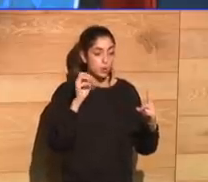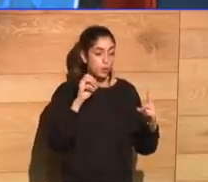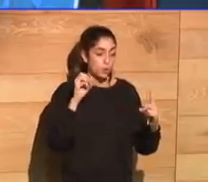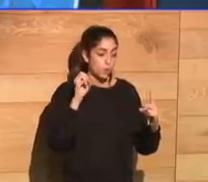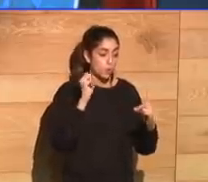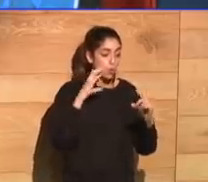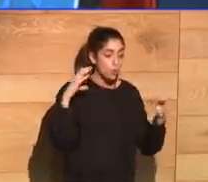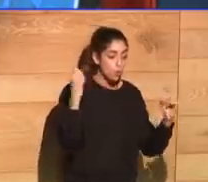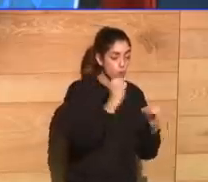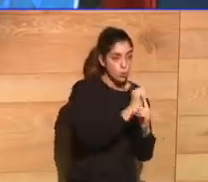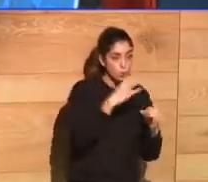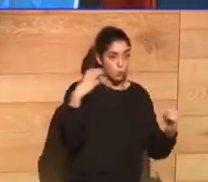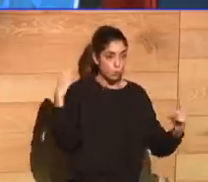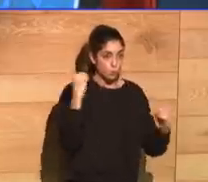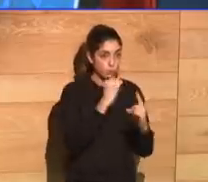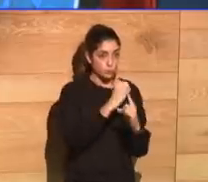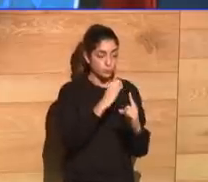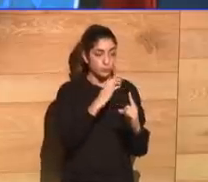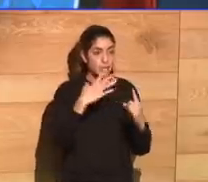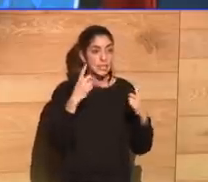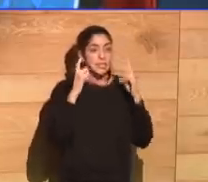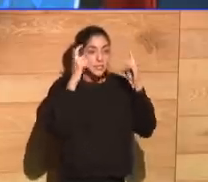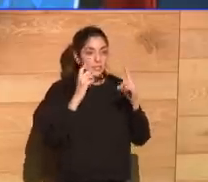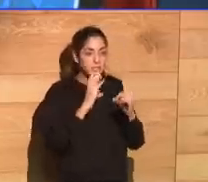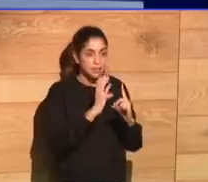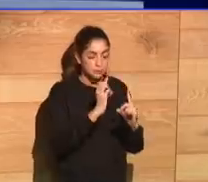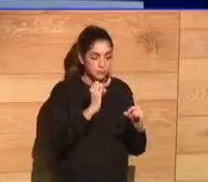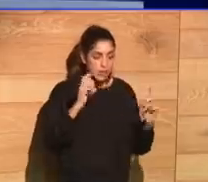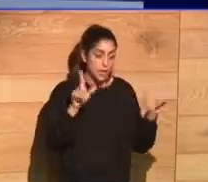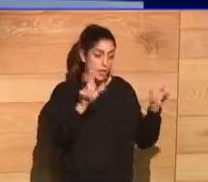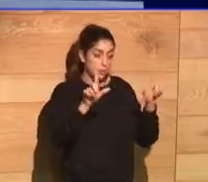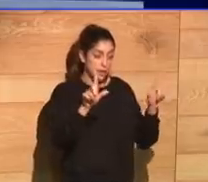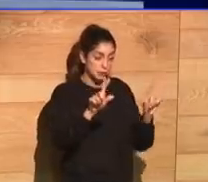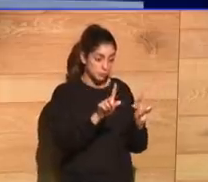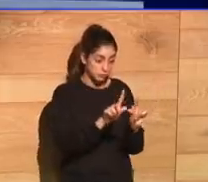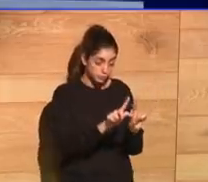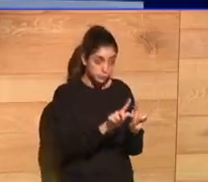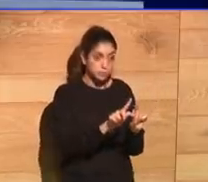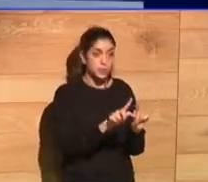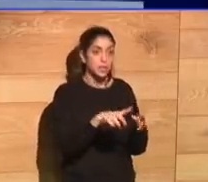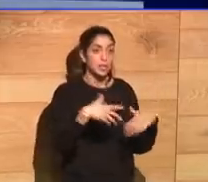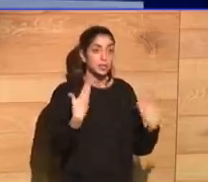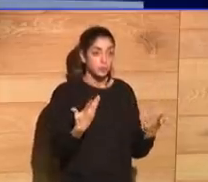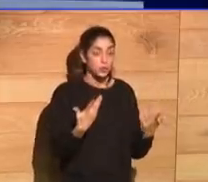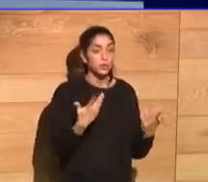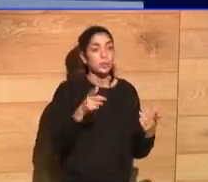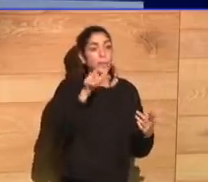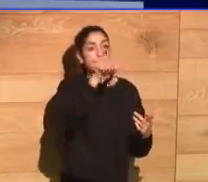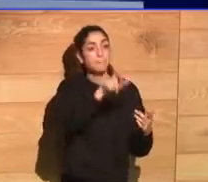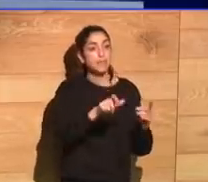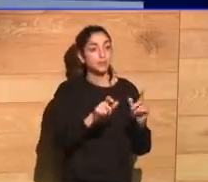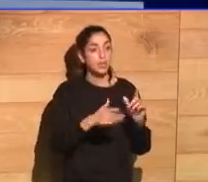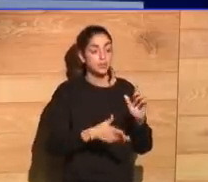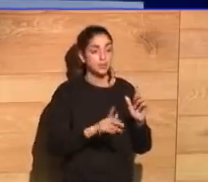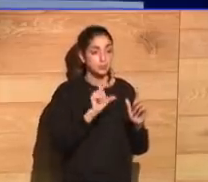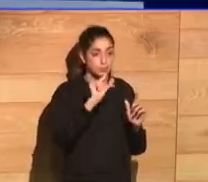se hace es, digamos, que disminuir muy rápidamente el tamaño de la imagen, porque por muy rápido que se aleje el actor nunca va a ser tan rápido